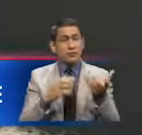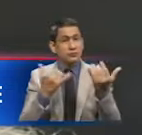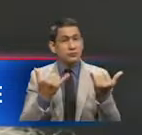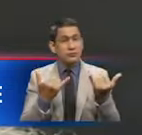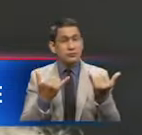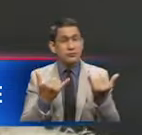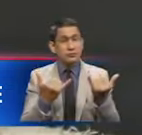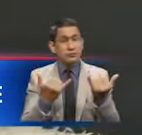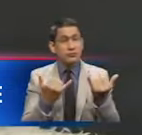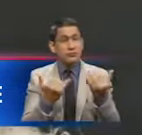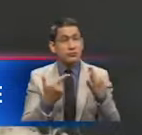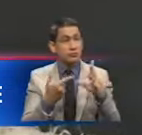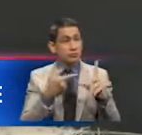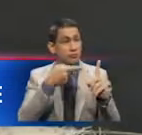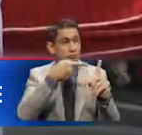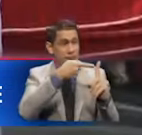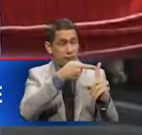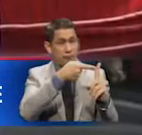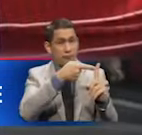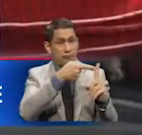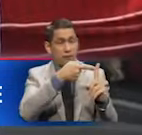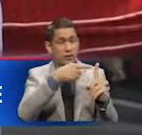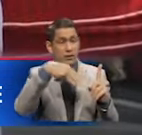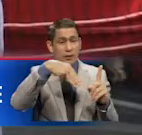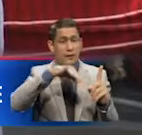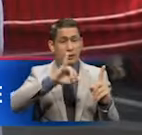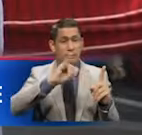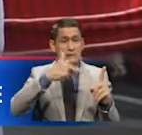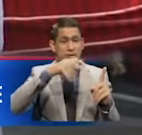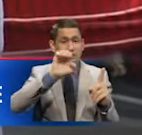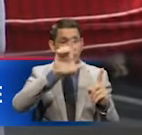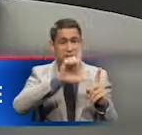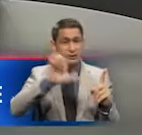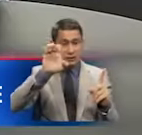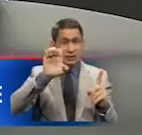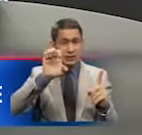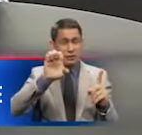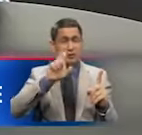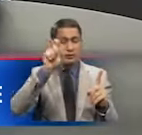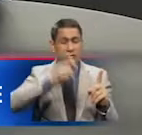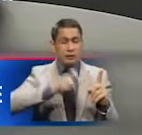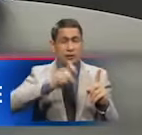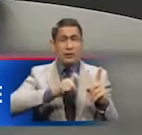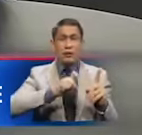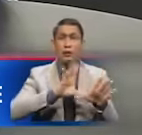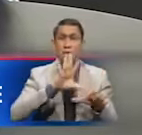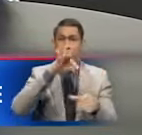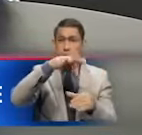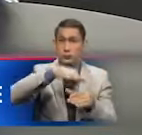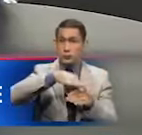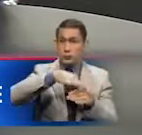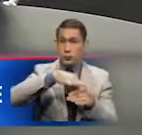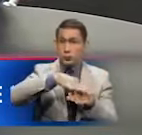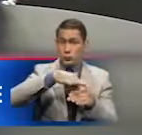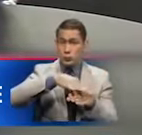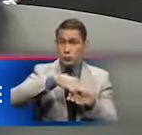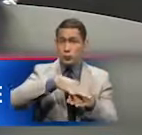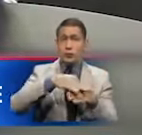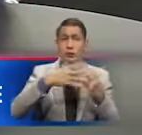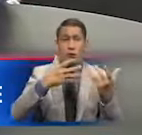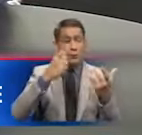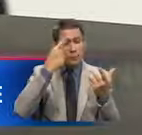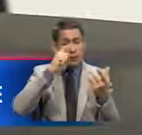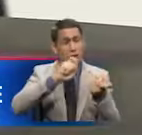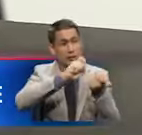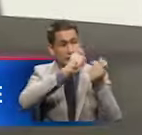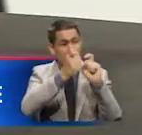asumir. La consejera del CPCCS, Michelle Calvache, cree que existen los votos necesarios para que se realice un cambio total